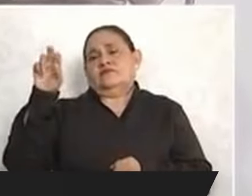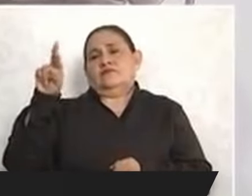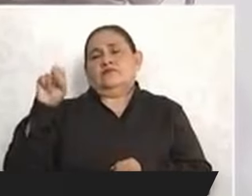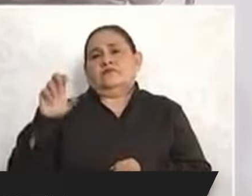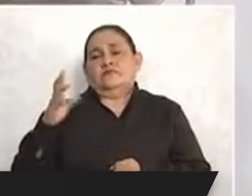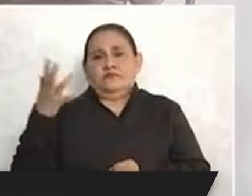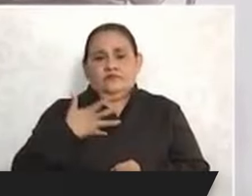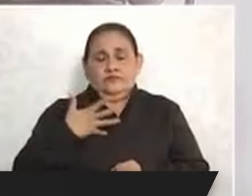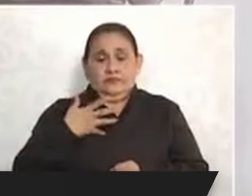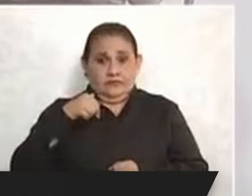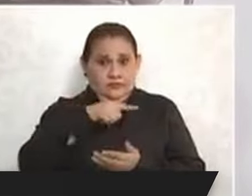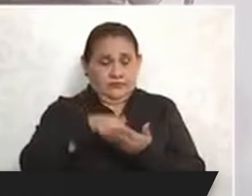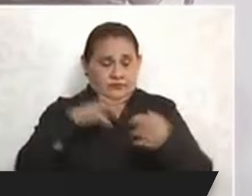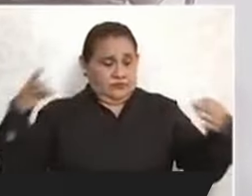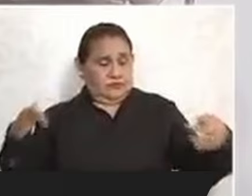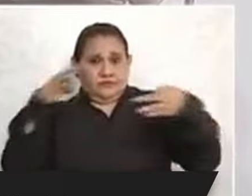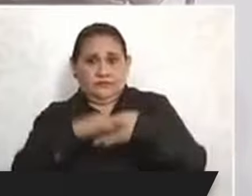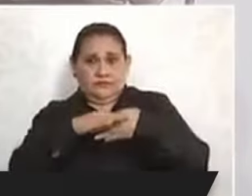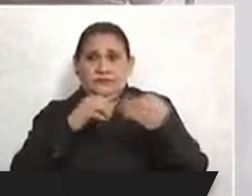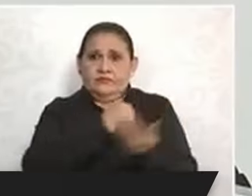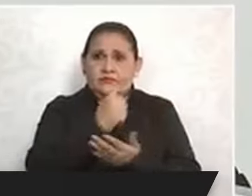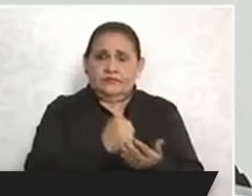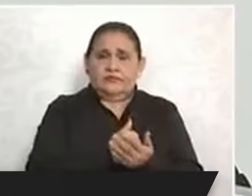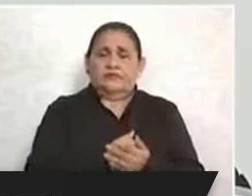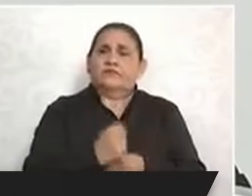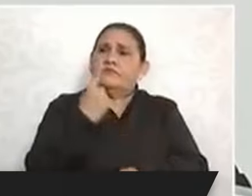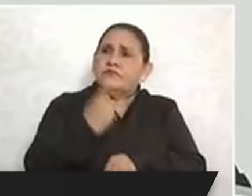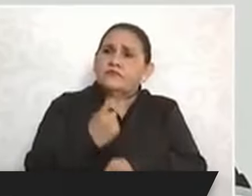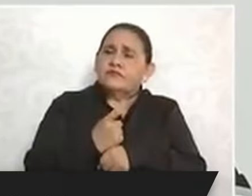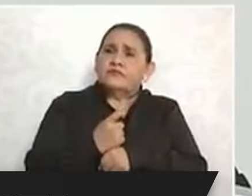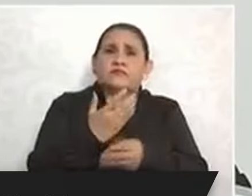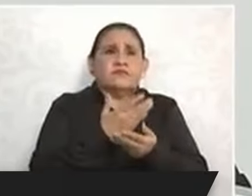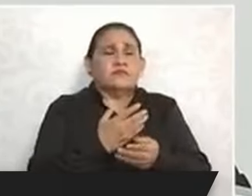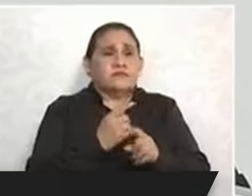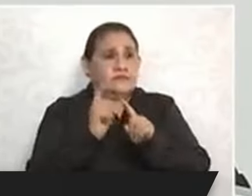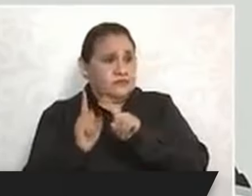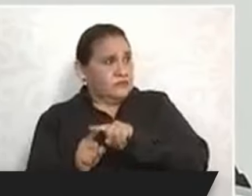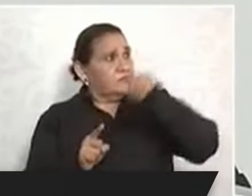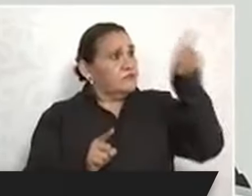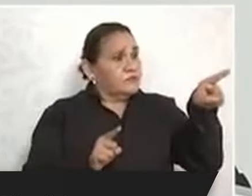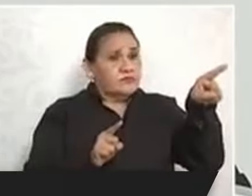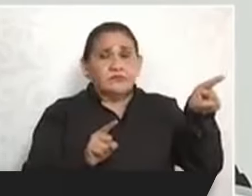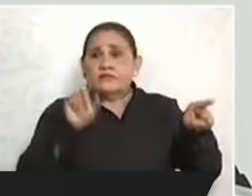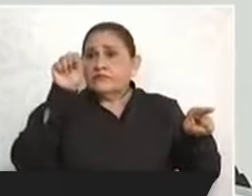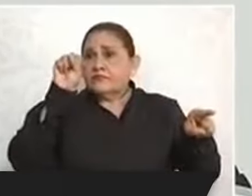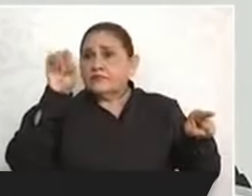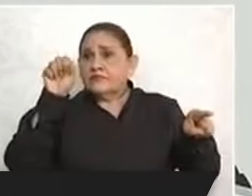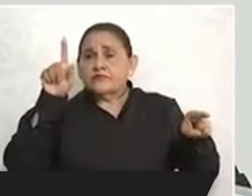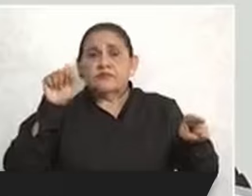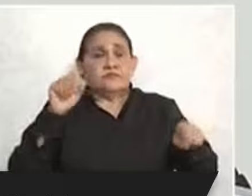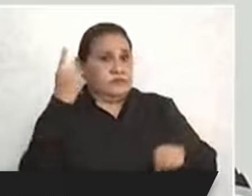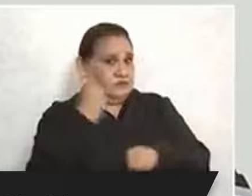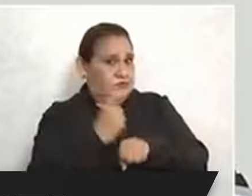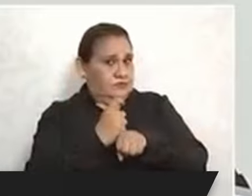Mérida. El puerto inicial de la península de Yucatán era Sisal. La primera aduana se instaló